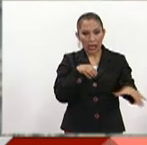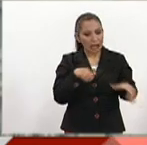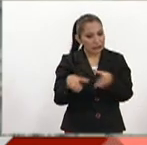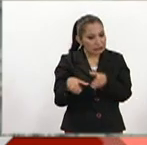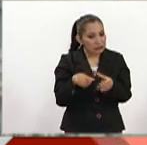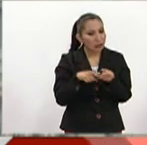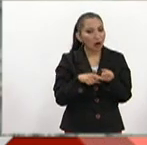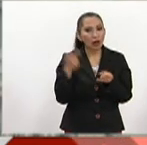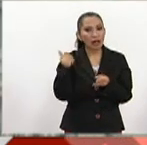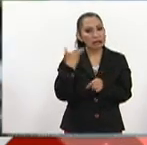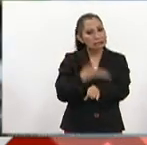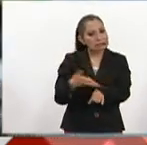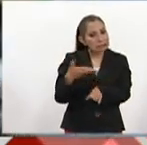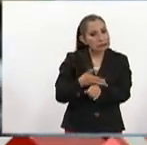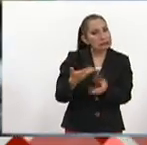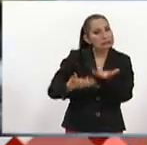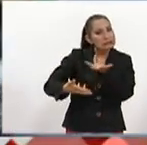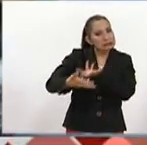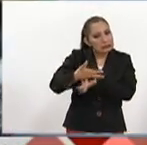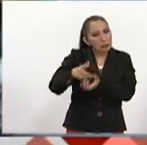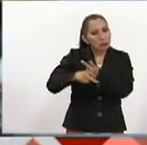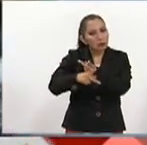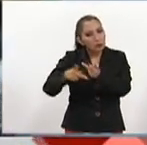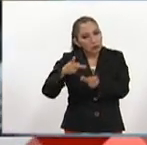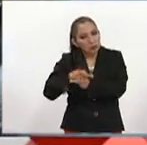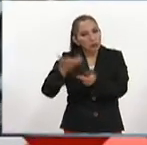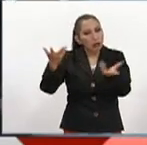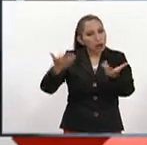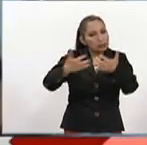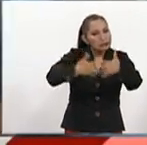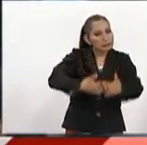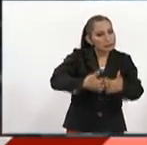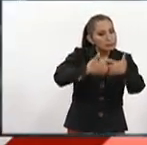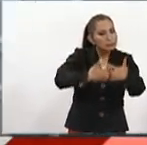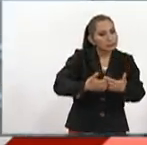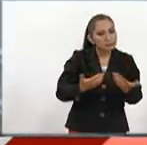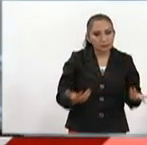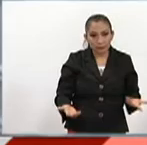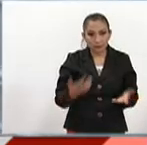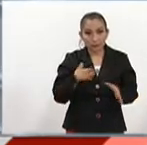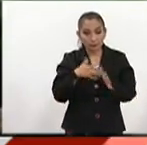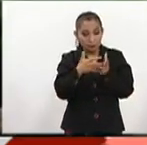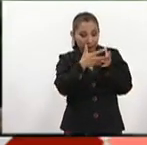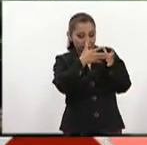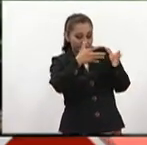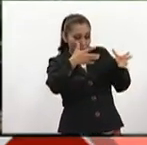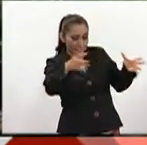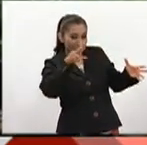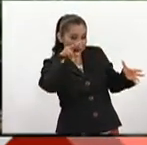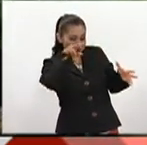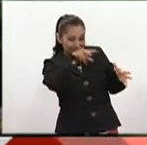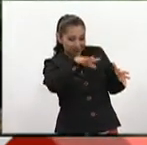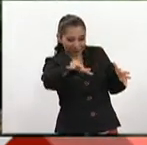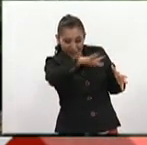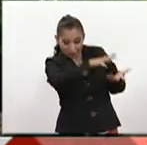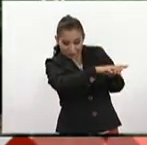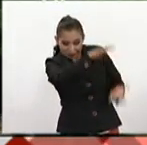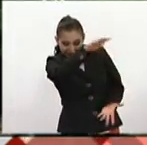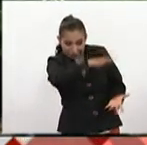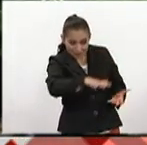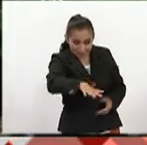al procesamiento de productos, etcétera. Es decir, la gran